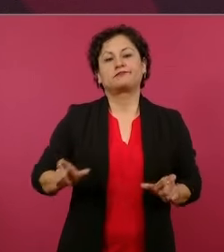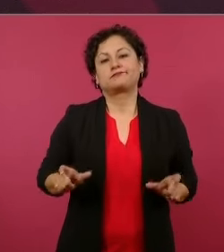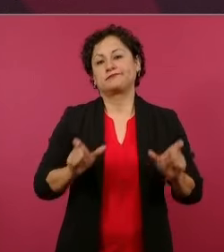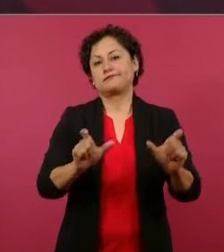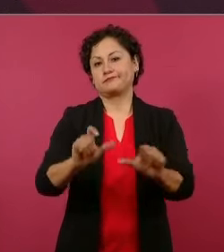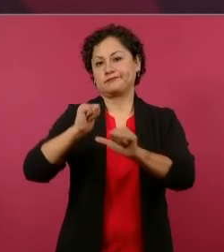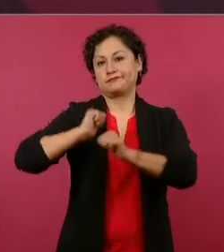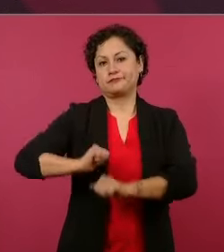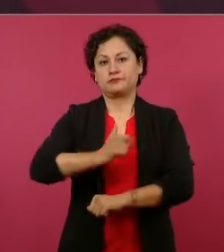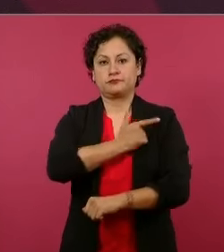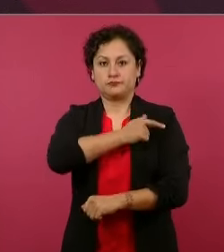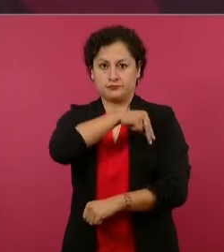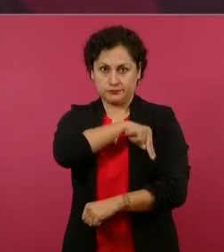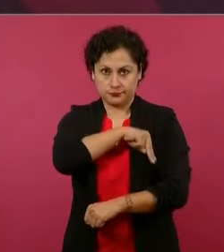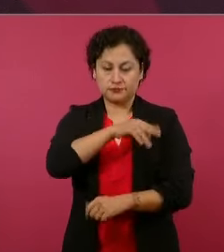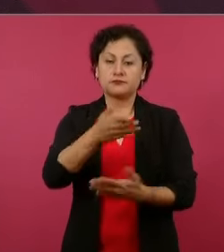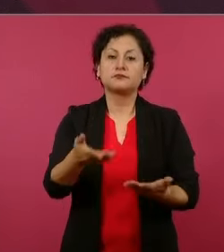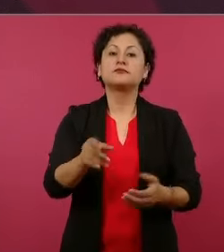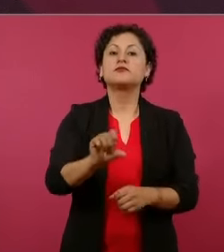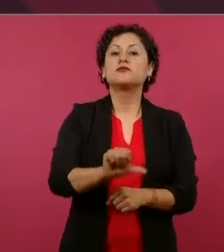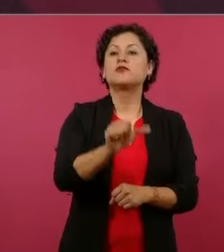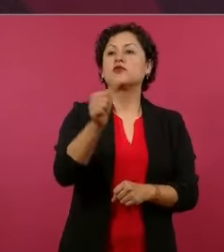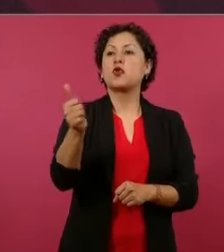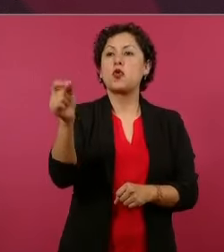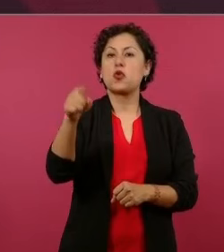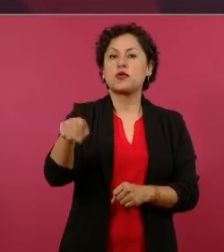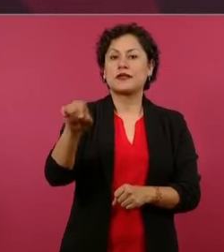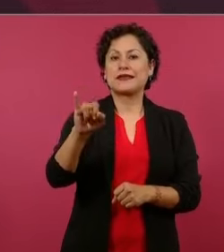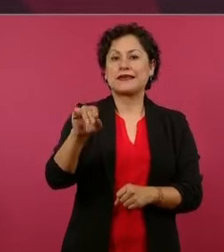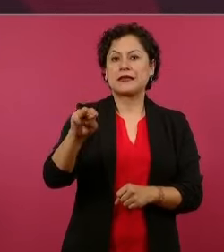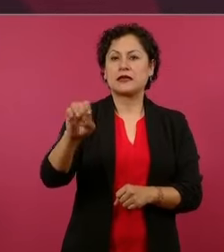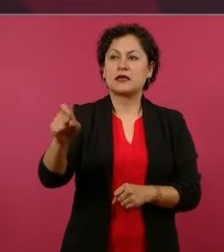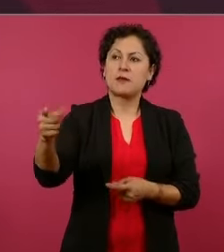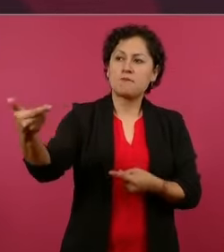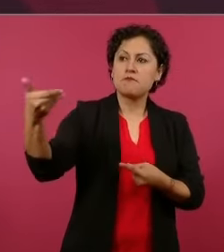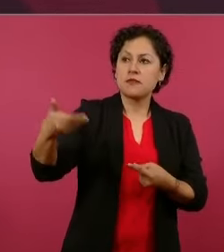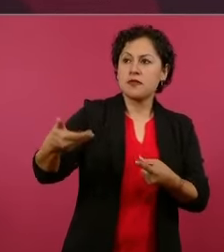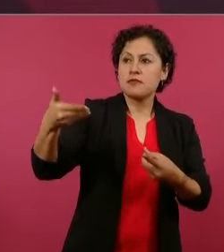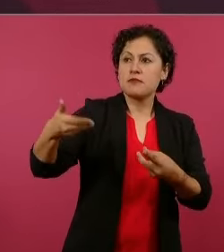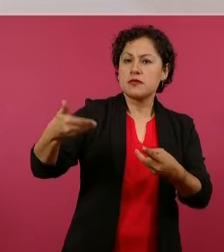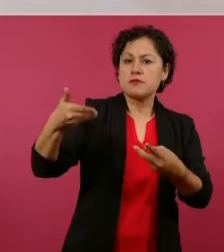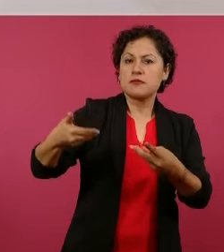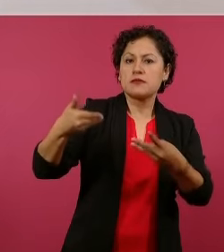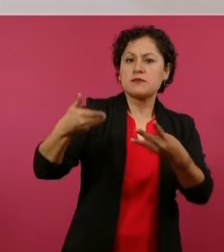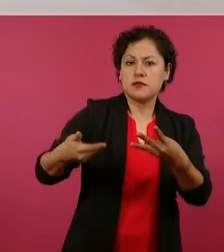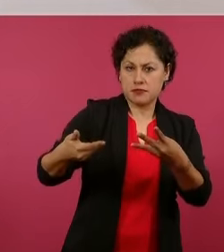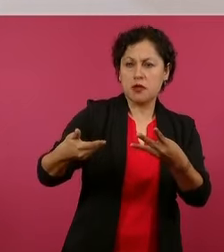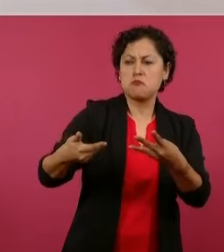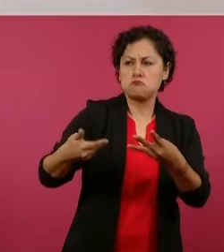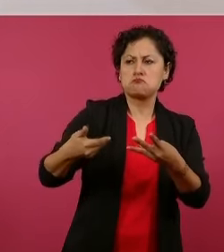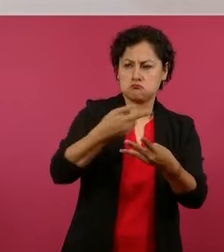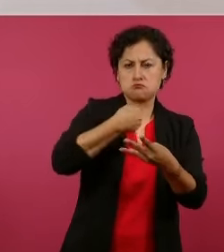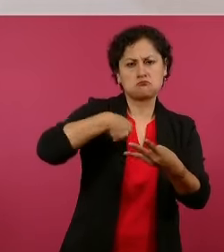eh y otras peticiones del INE que se están